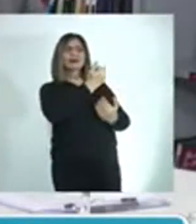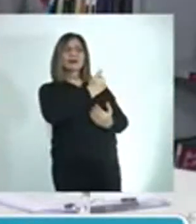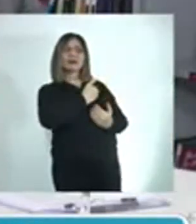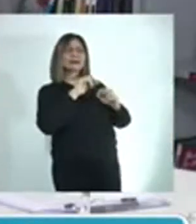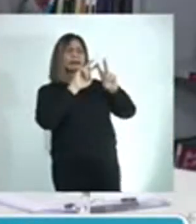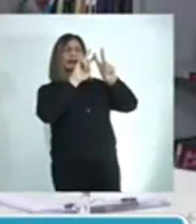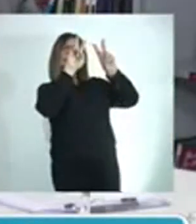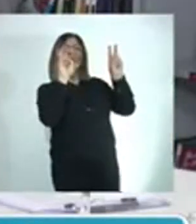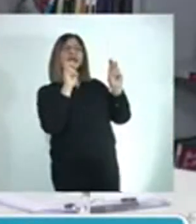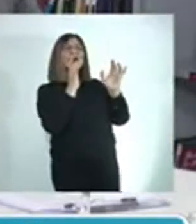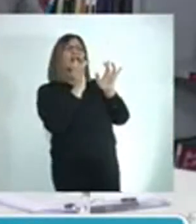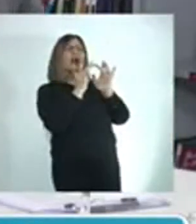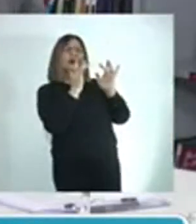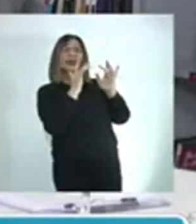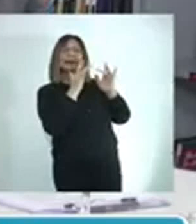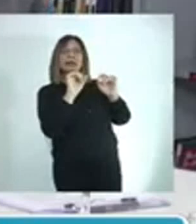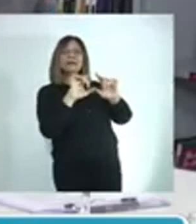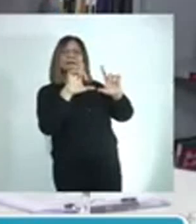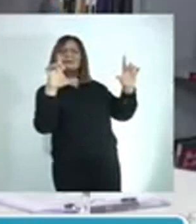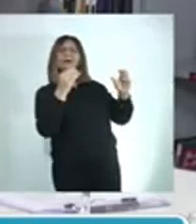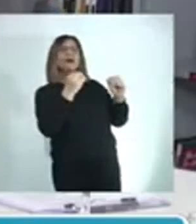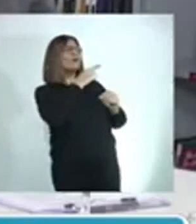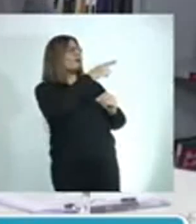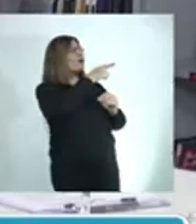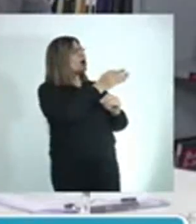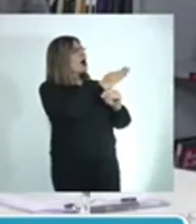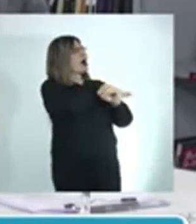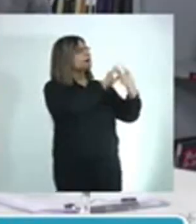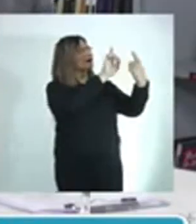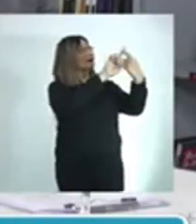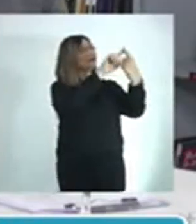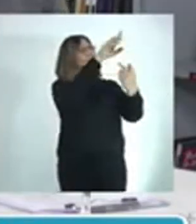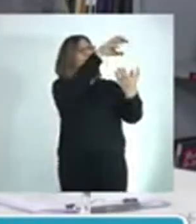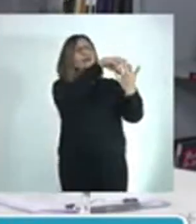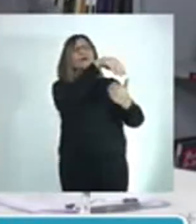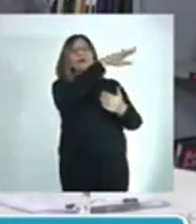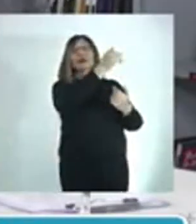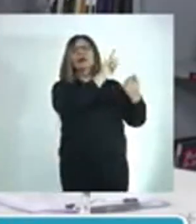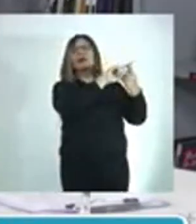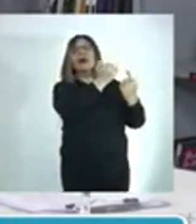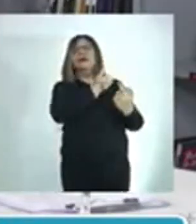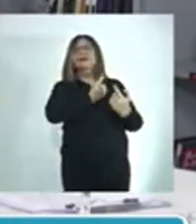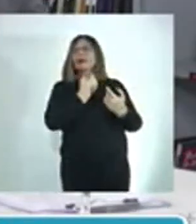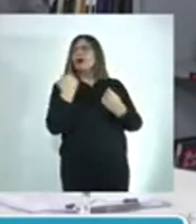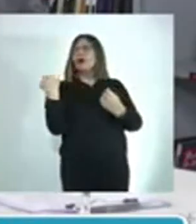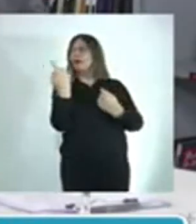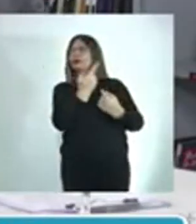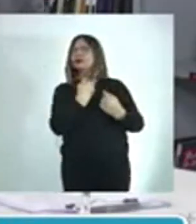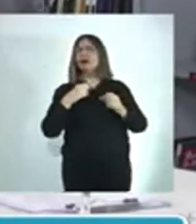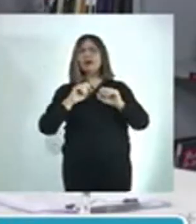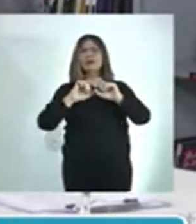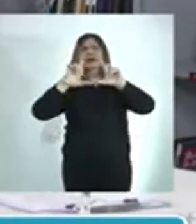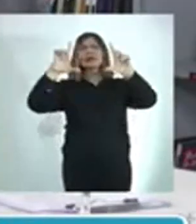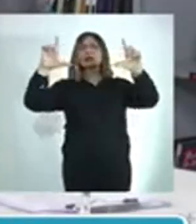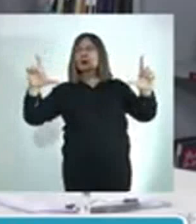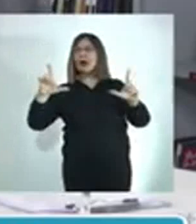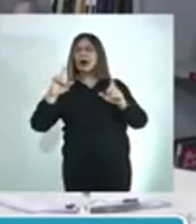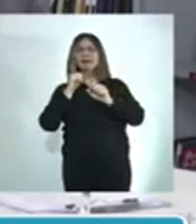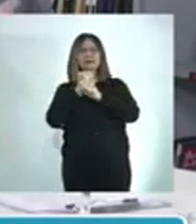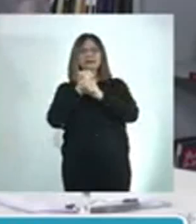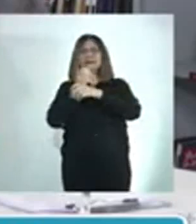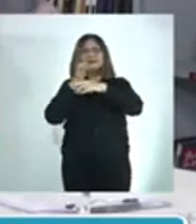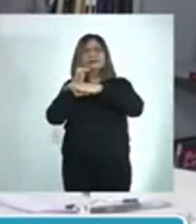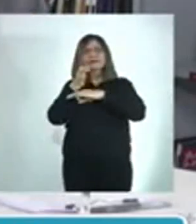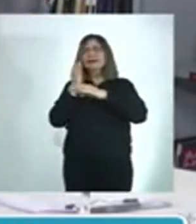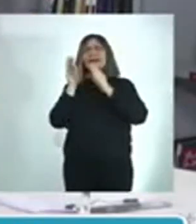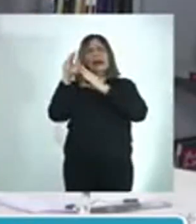estuvo en una comunicación con la gente, de las autoridades del ENACOM, y esa conectividad, que esto vino para quedarse la virtualidad, es